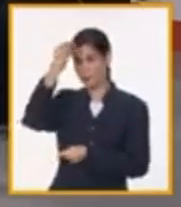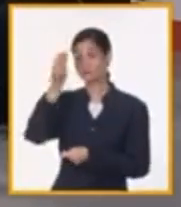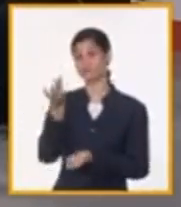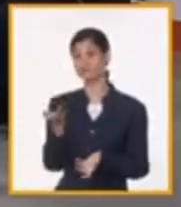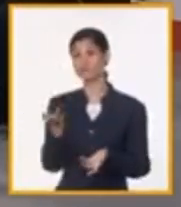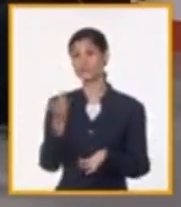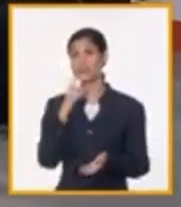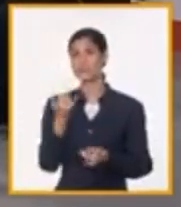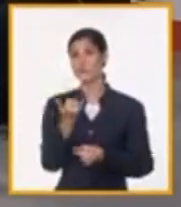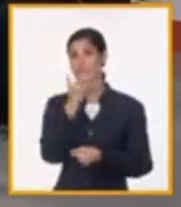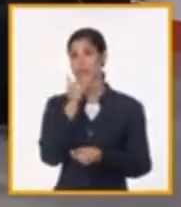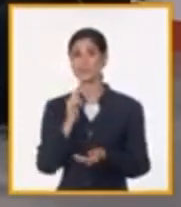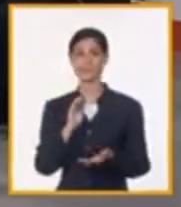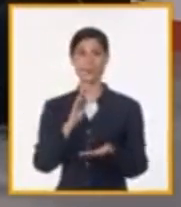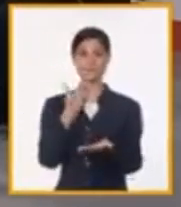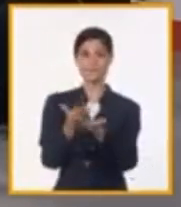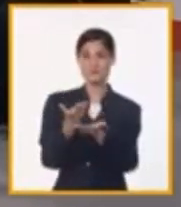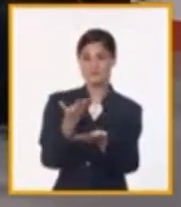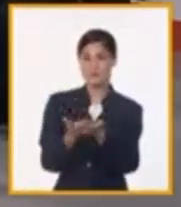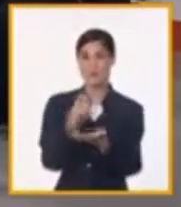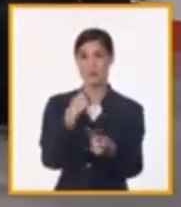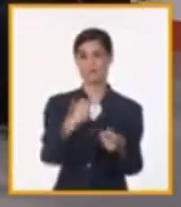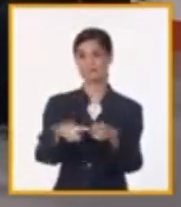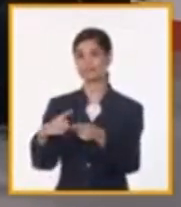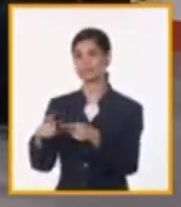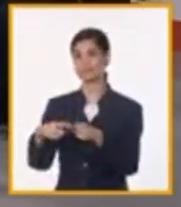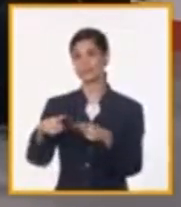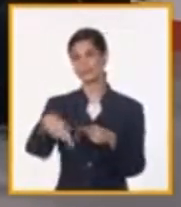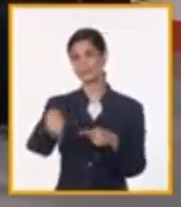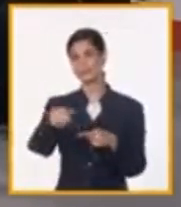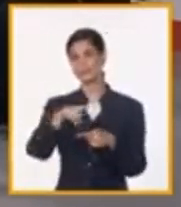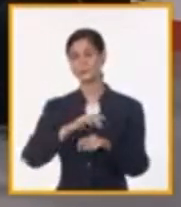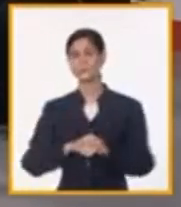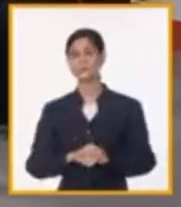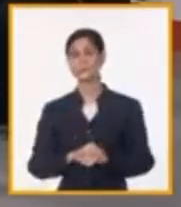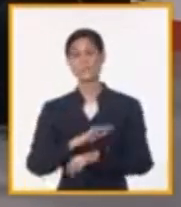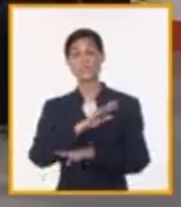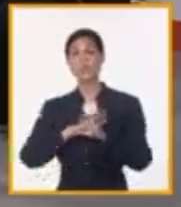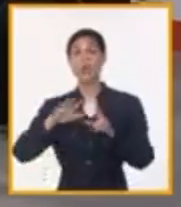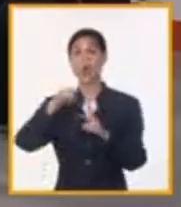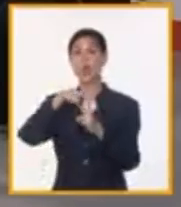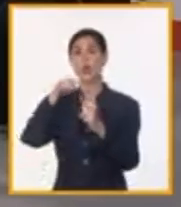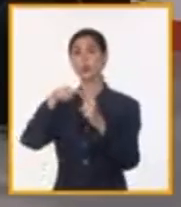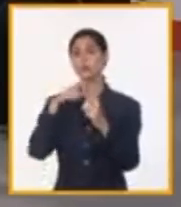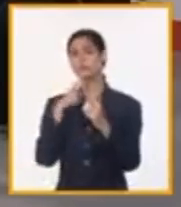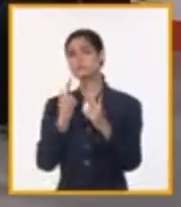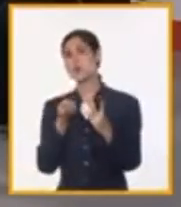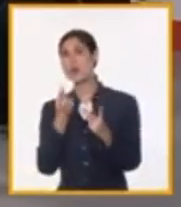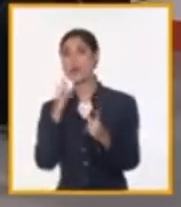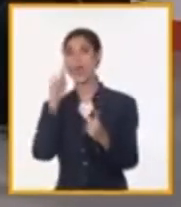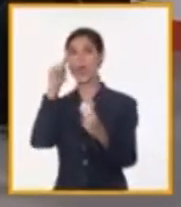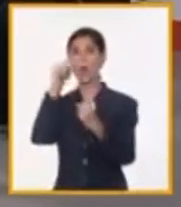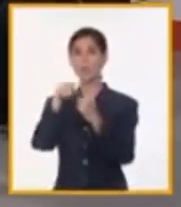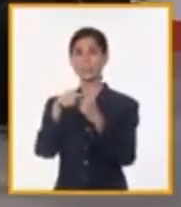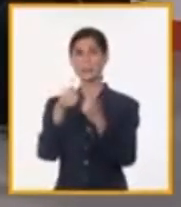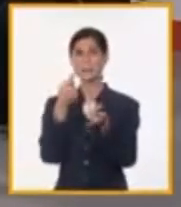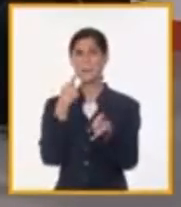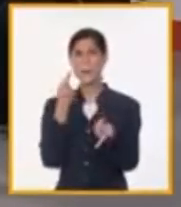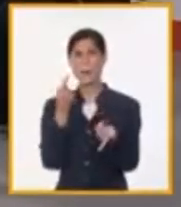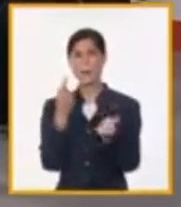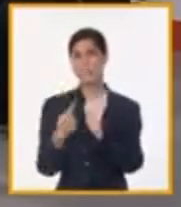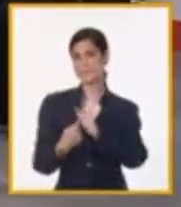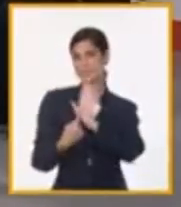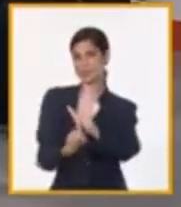camino es este yo creo que el ejemplo más claro de que ellos nunca tuvieron la intención de presentar ningunas pruebas es lo que dice jor